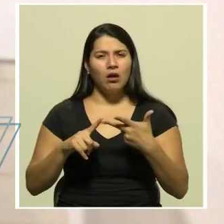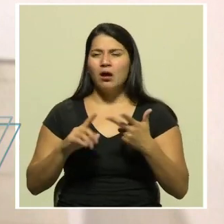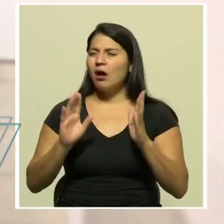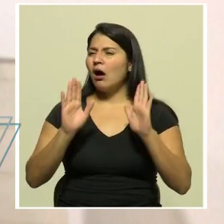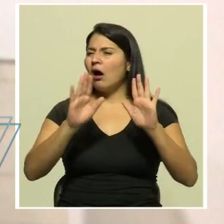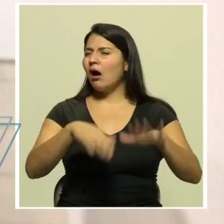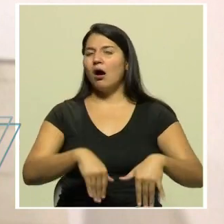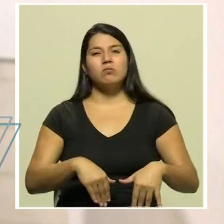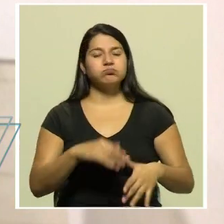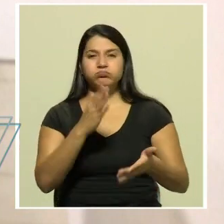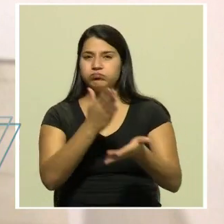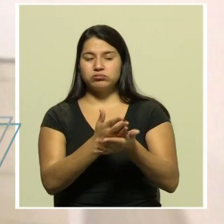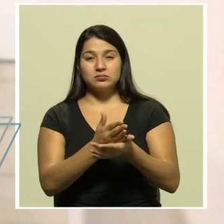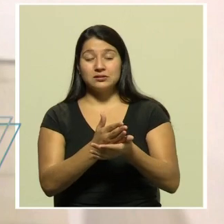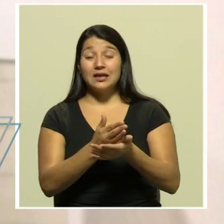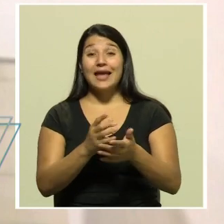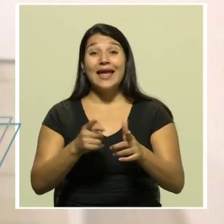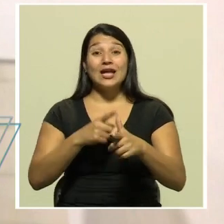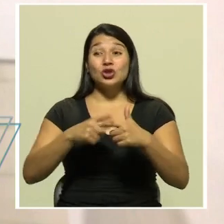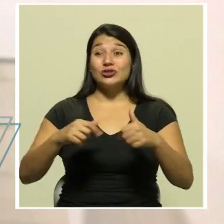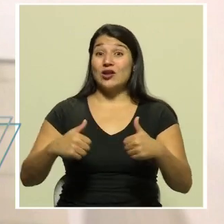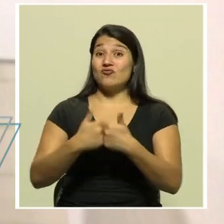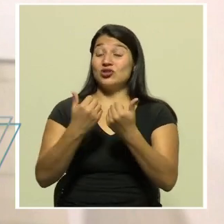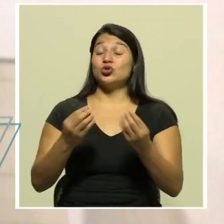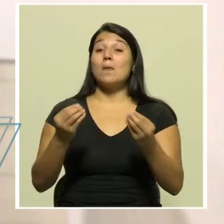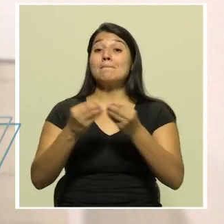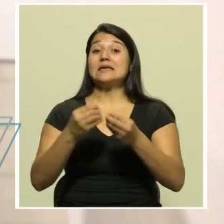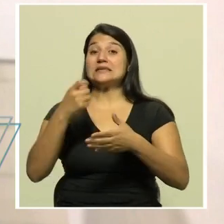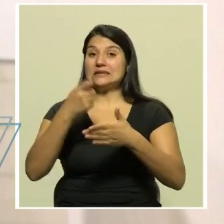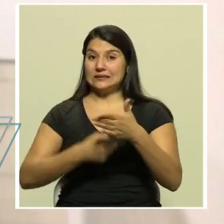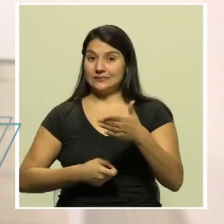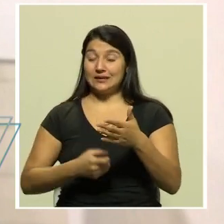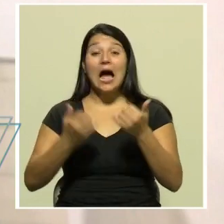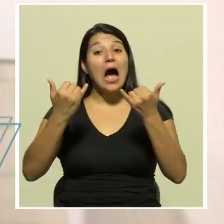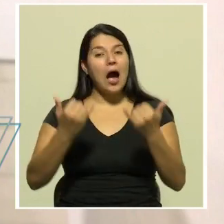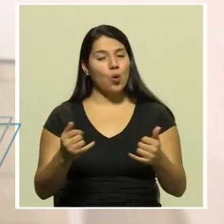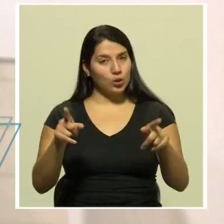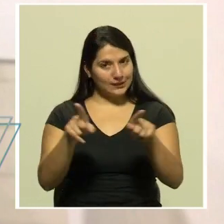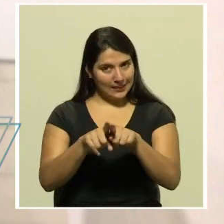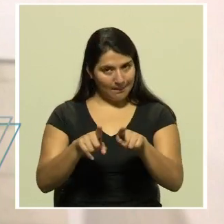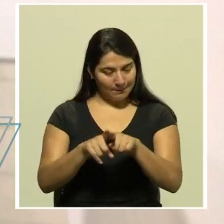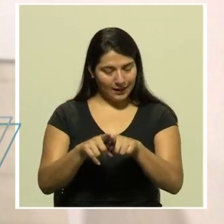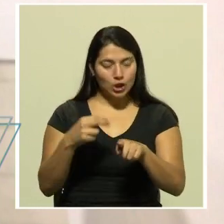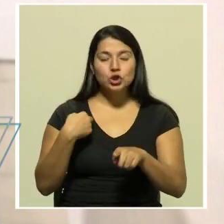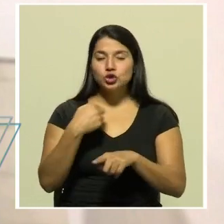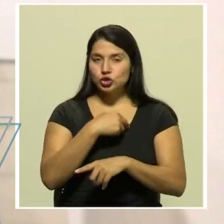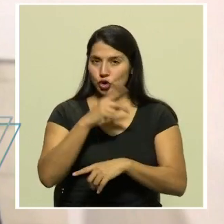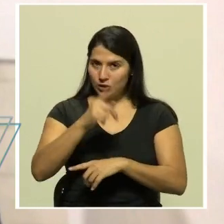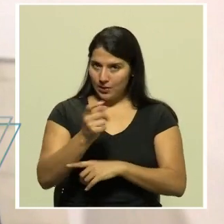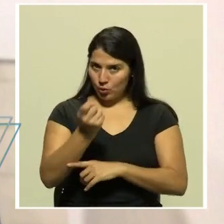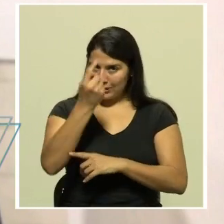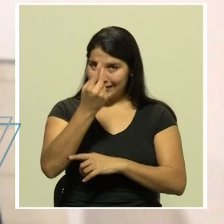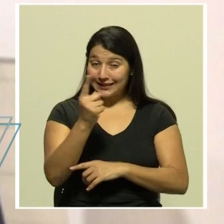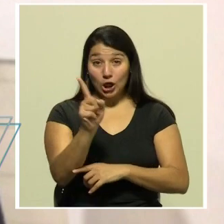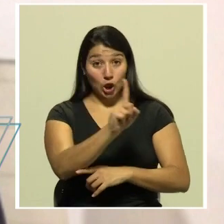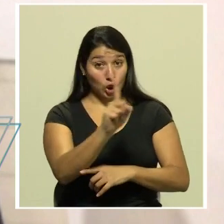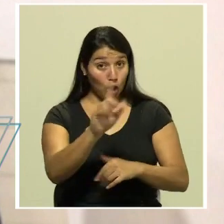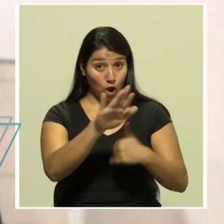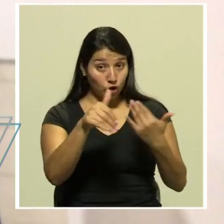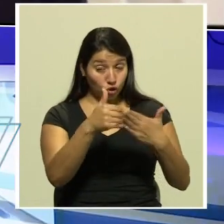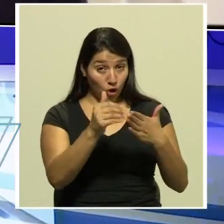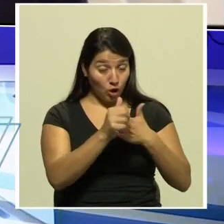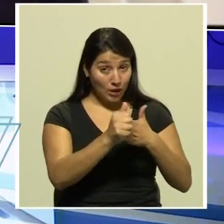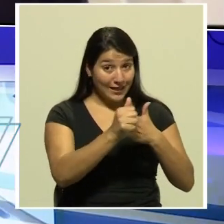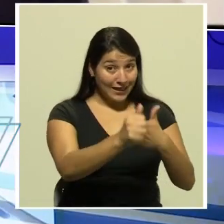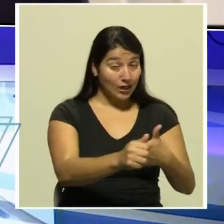Entonces, el reto es muchísimo más fuerte. Ahora, ahí también hay que separar que no todos los liderazgos femeninos tienen